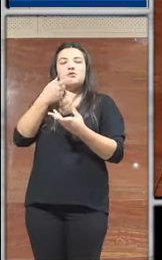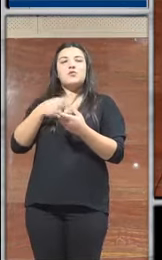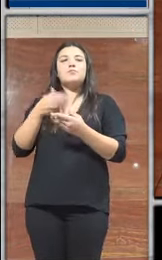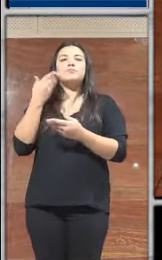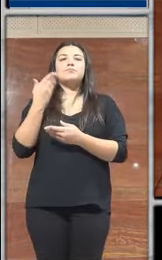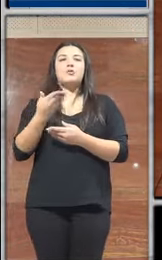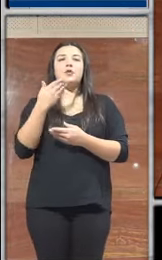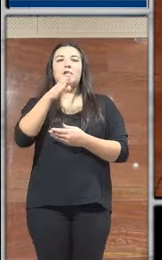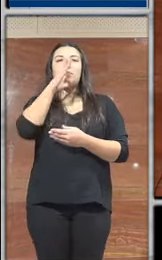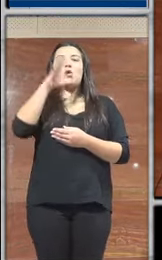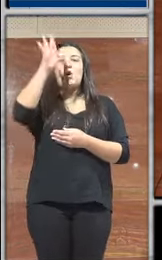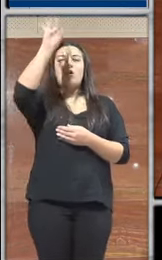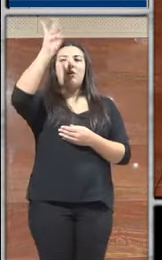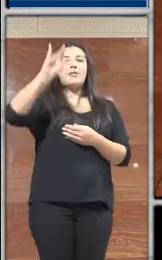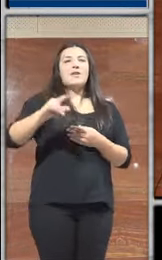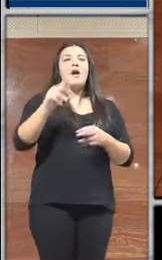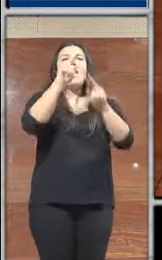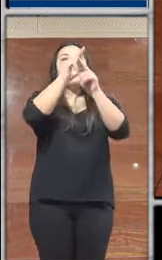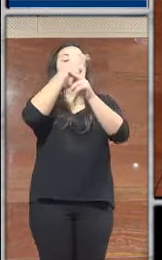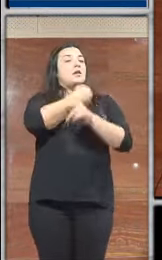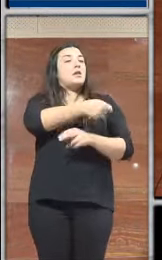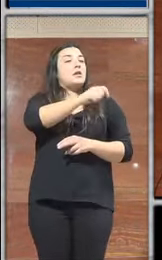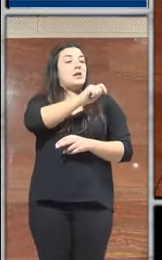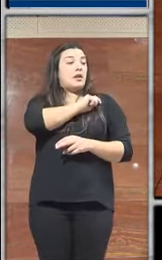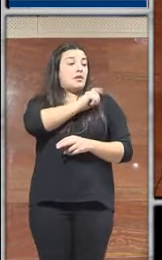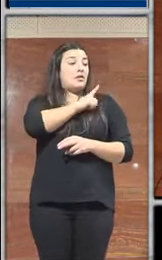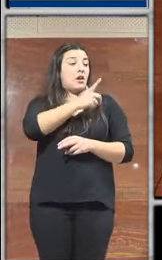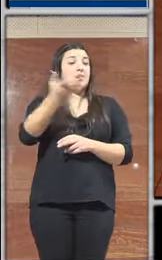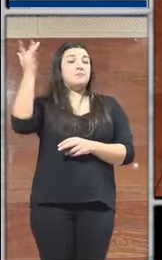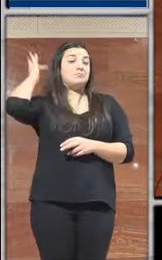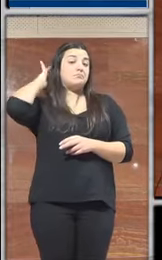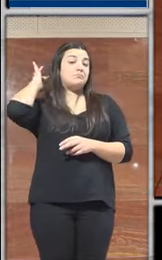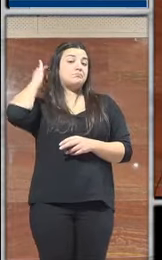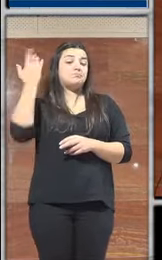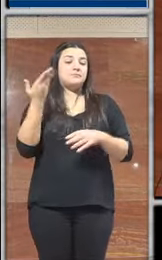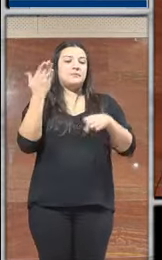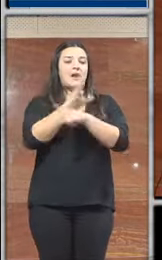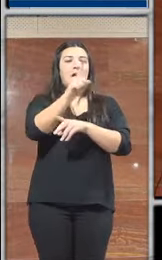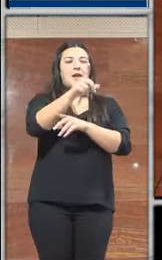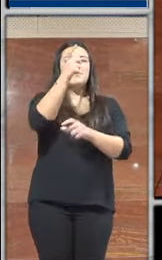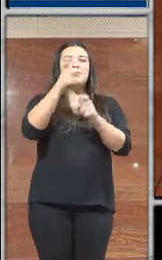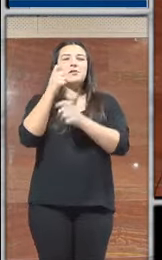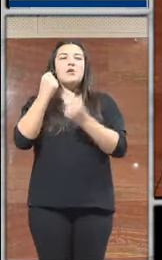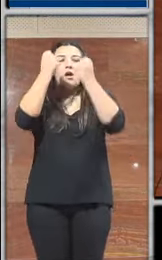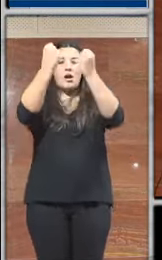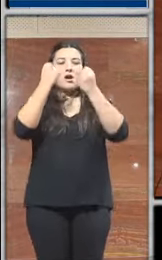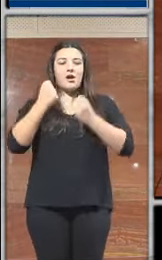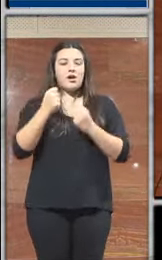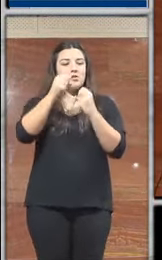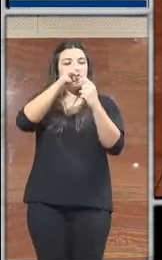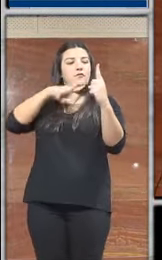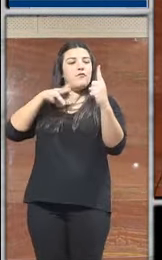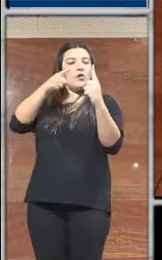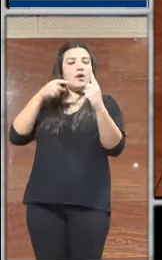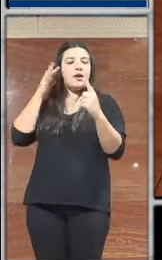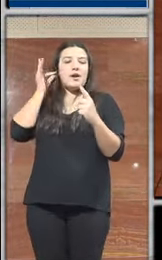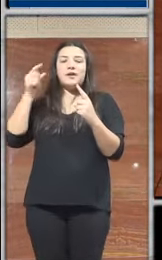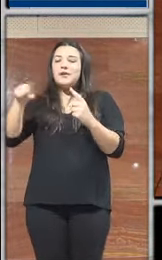Nacional de la Parálisis Cerebral con todos los representantes institucionales, en un foro de altísimo nivel, cuando ella pudo hablar,